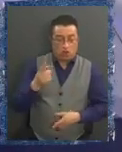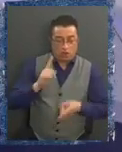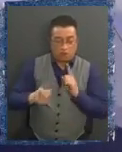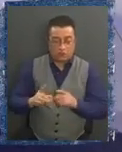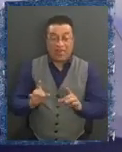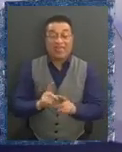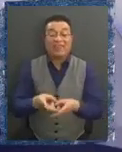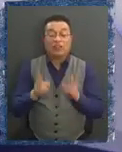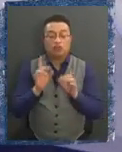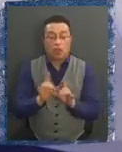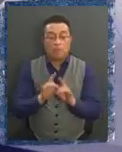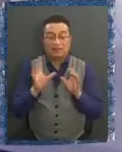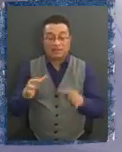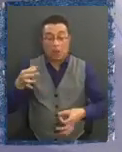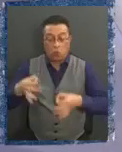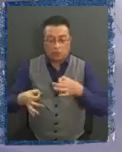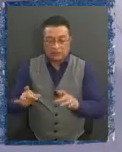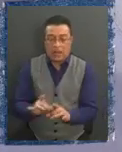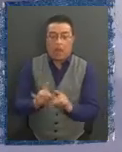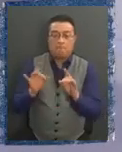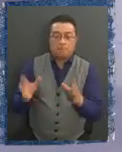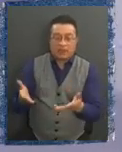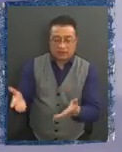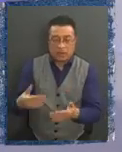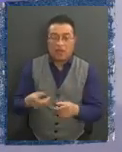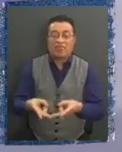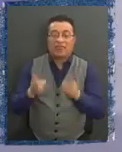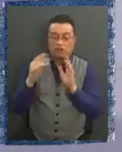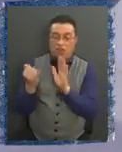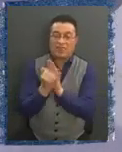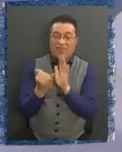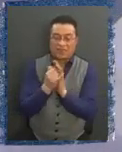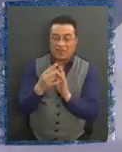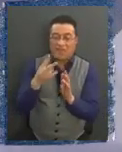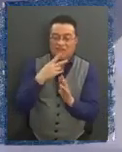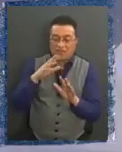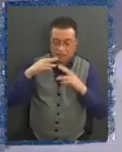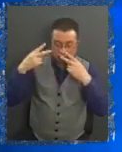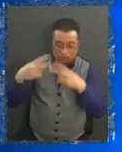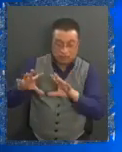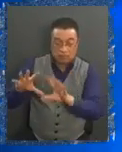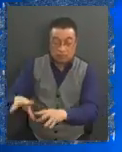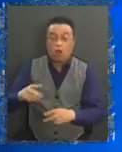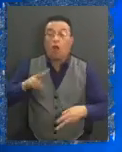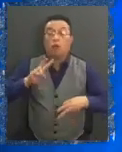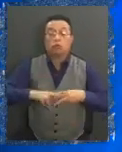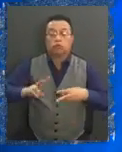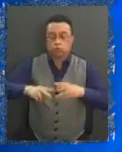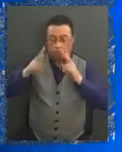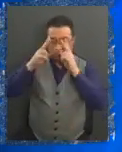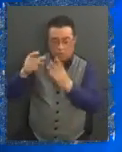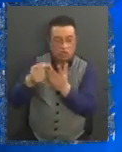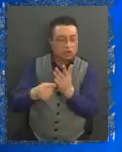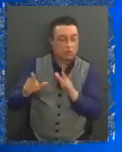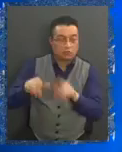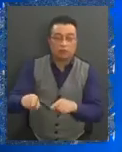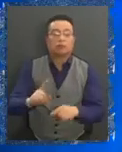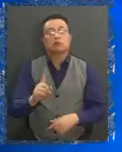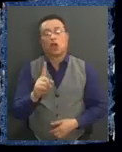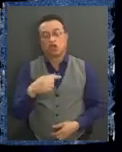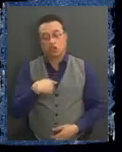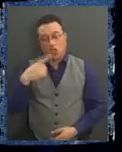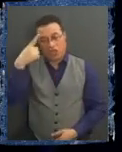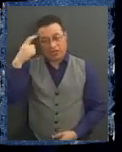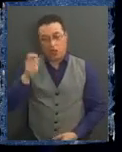especiales, justicia especial, derecho a la identidad y cosmovisión, y todo eso, estamos resolviendo el problema del reconocimiento. Y yo creo que no. Bueno, vamos a